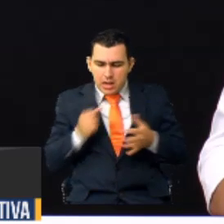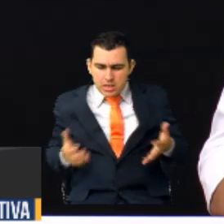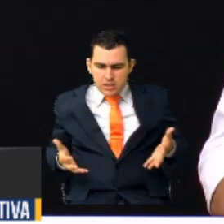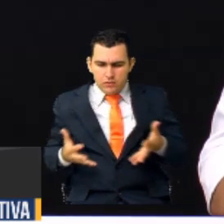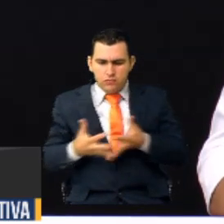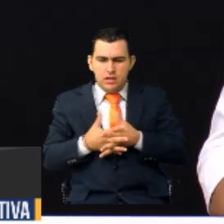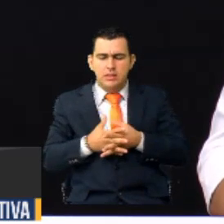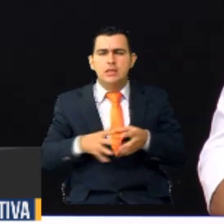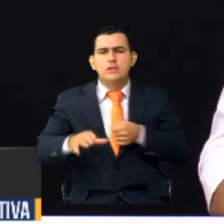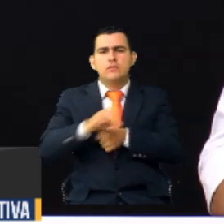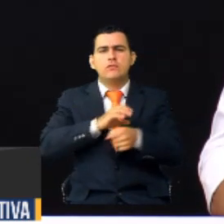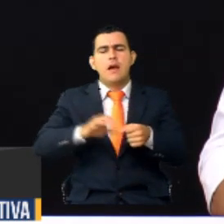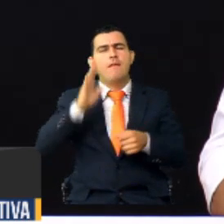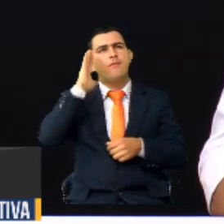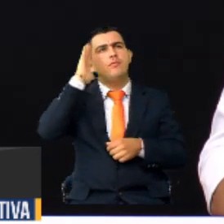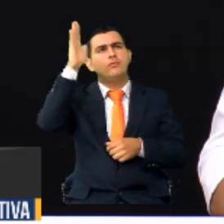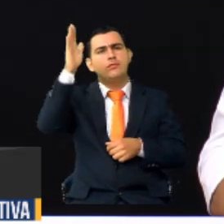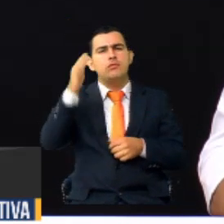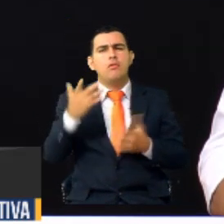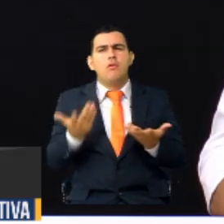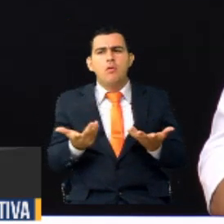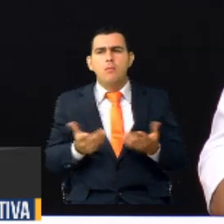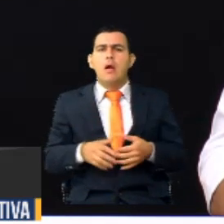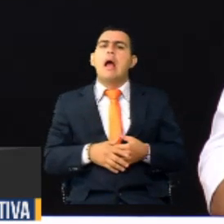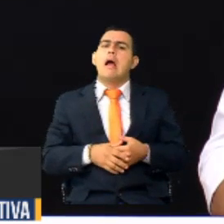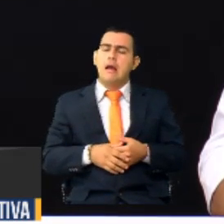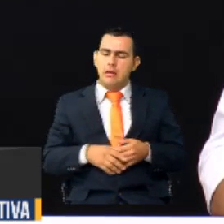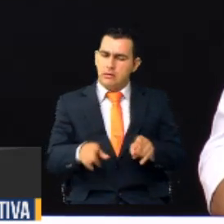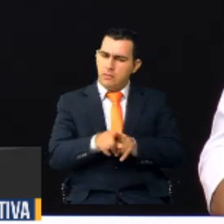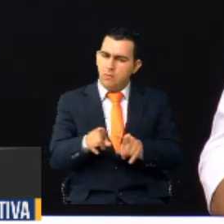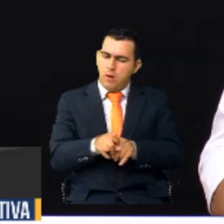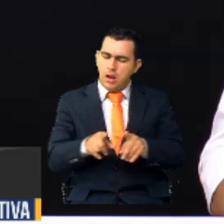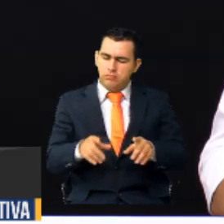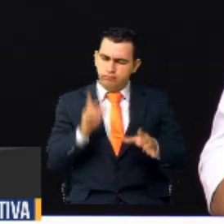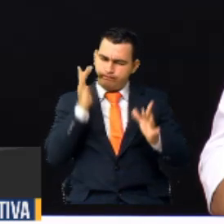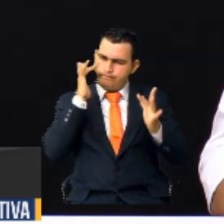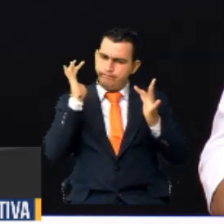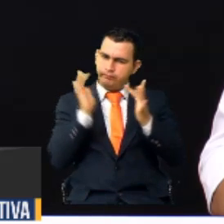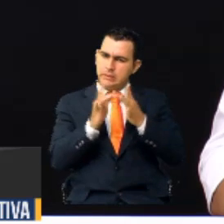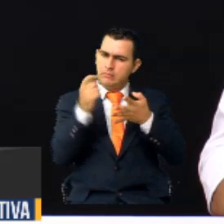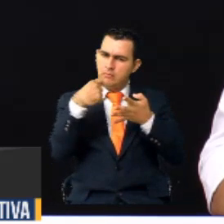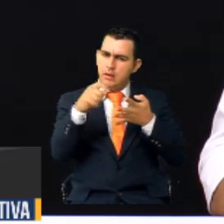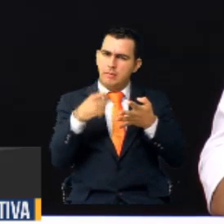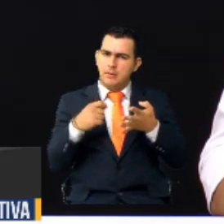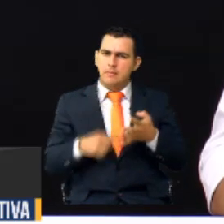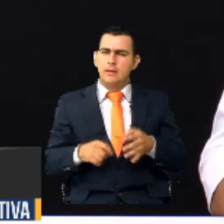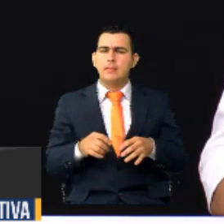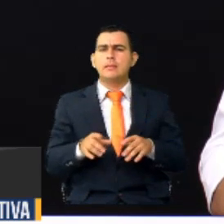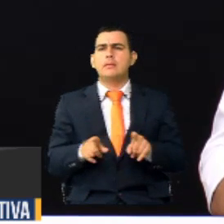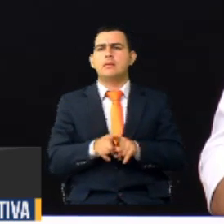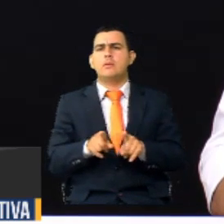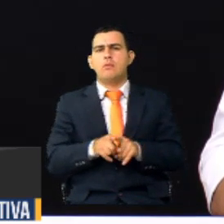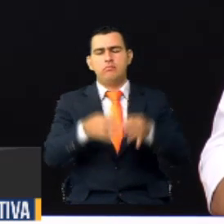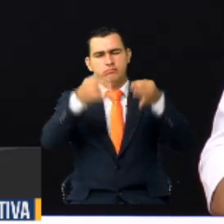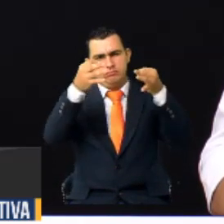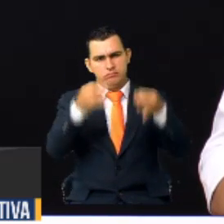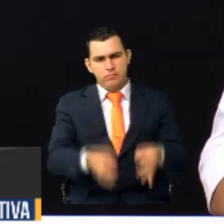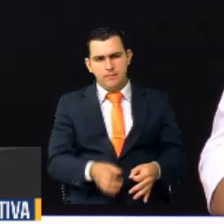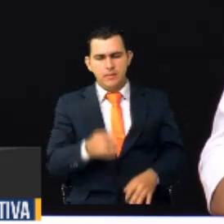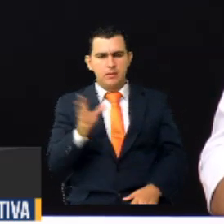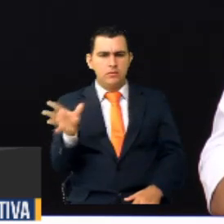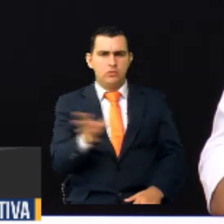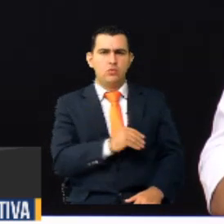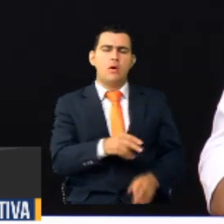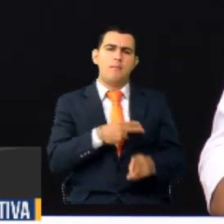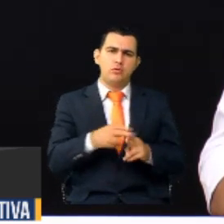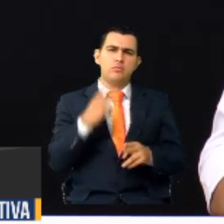no es un eslogan de campaña, sino un programa de gobierno que ha sido escrito y fundamentado precisamente en una lectura real de lo que debe ser la ciudad para los